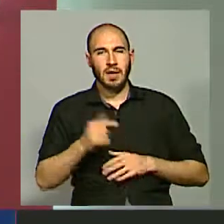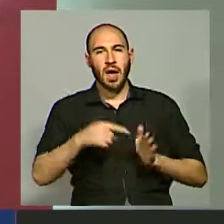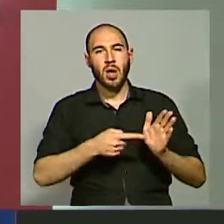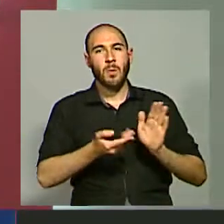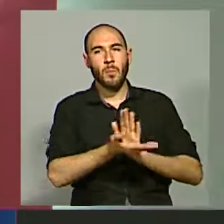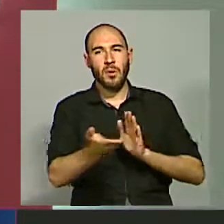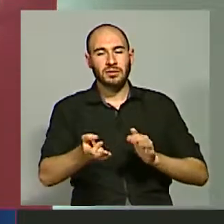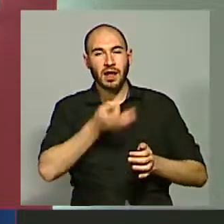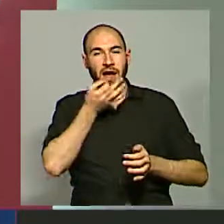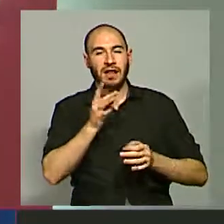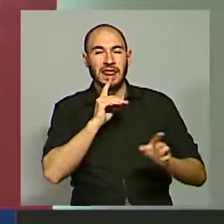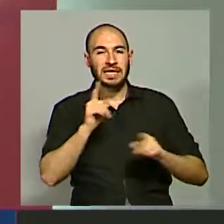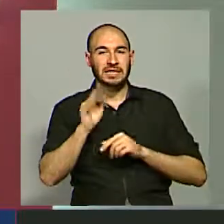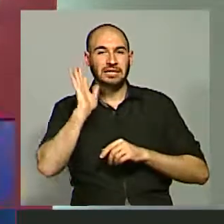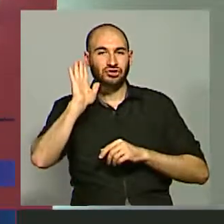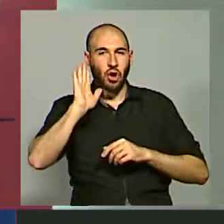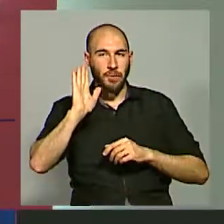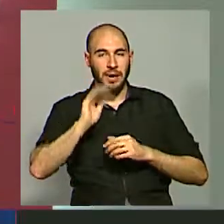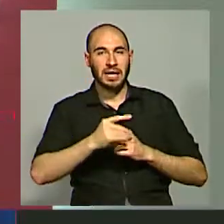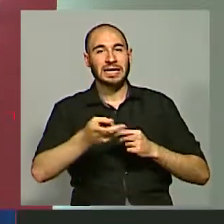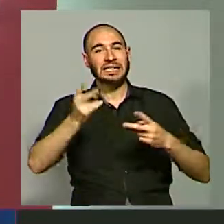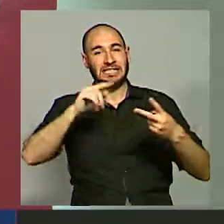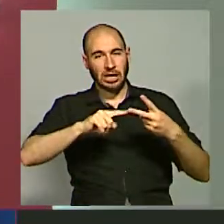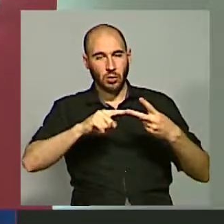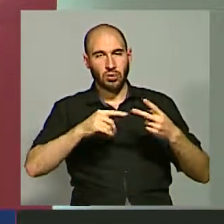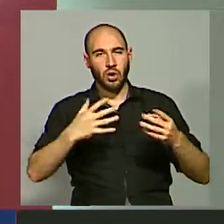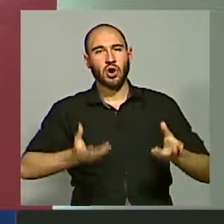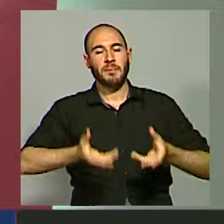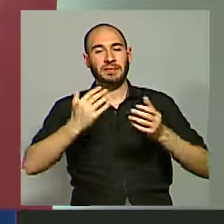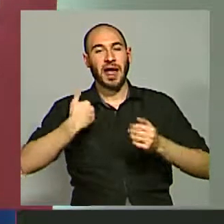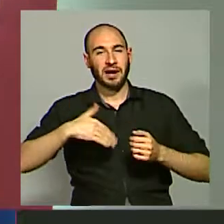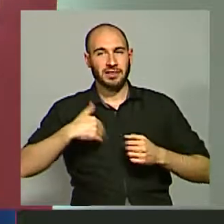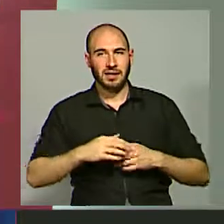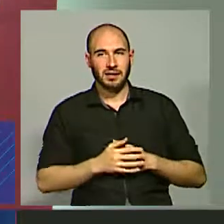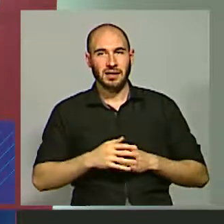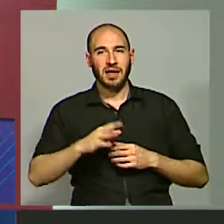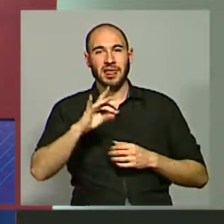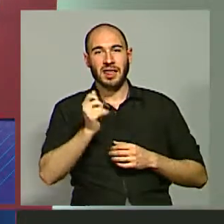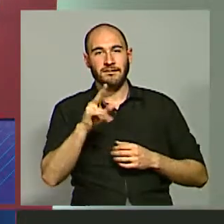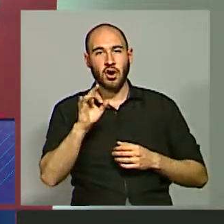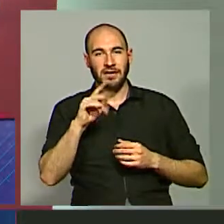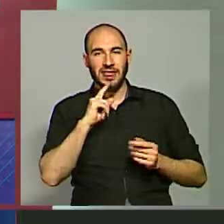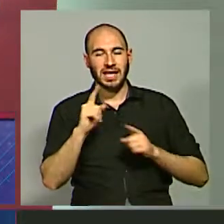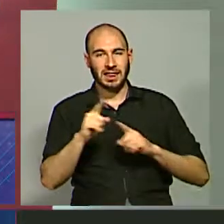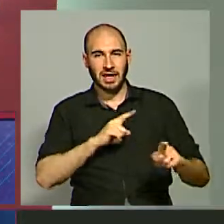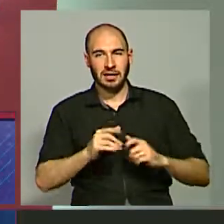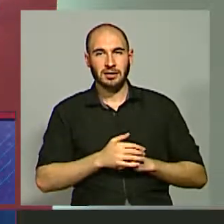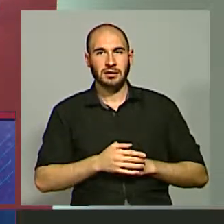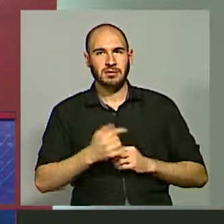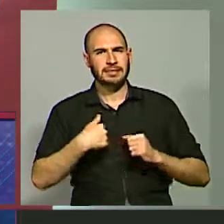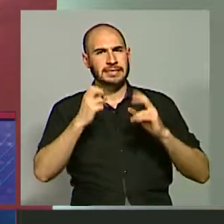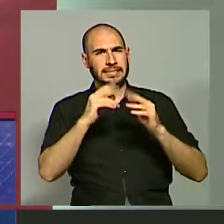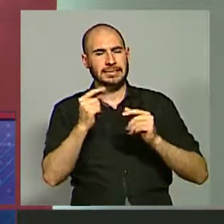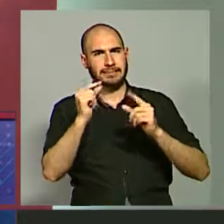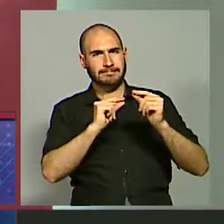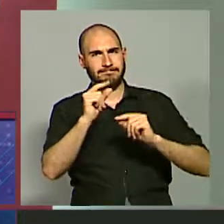con ustedes la palabra del entrenador de Godoy Cruz, el segundo en la Superliga Argentina. Estamos hablando de Diego Dabove, el entrenador, que si uno se pone a analizar los